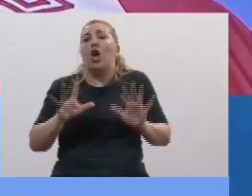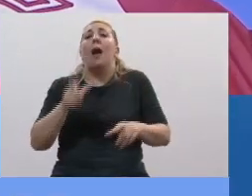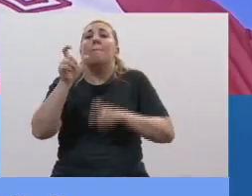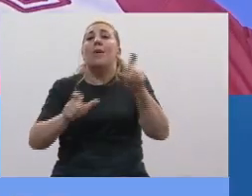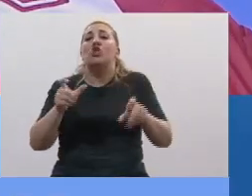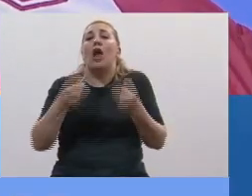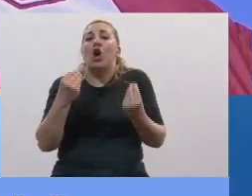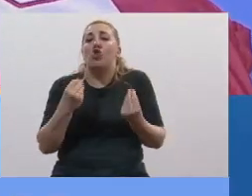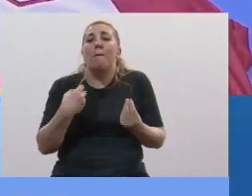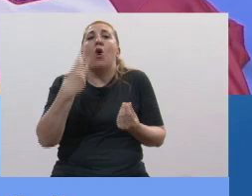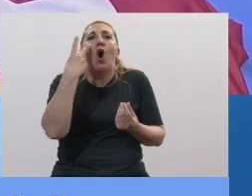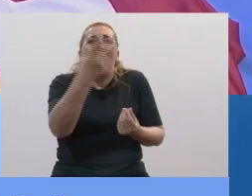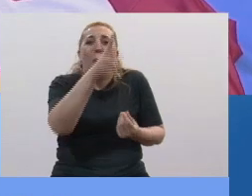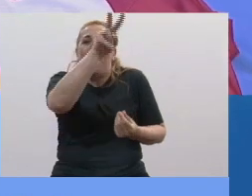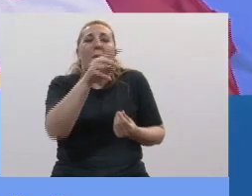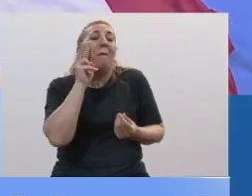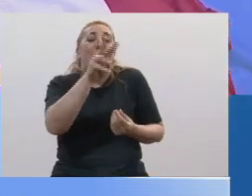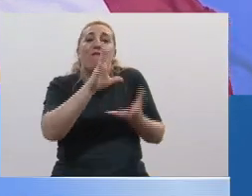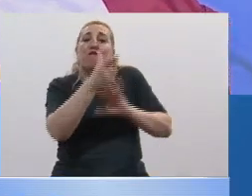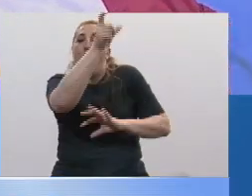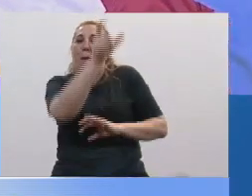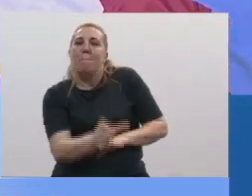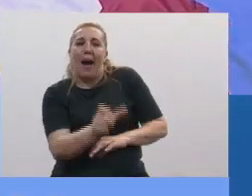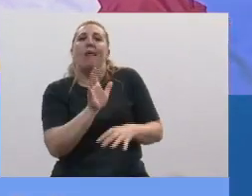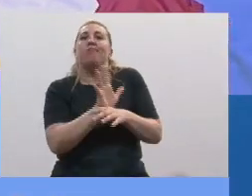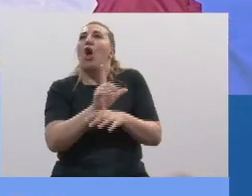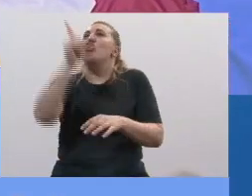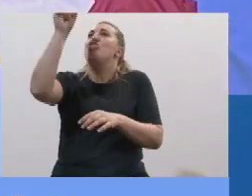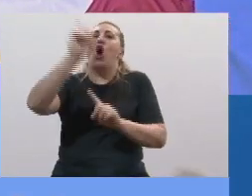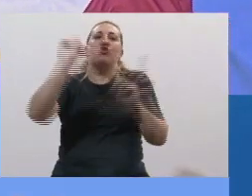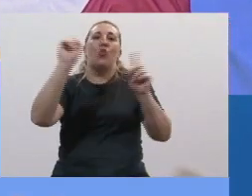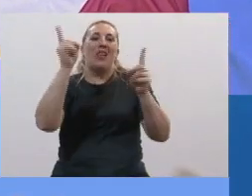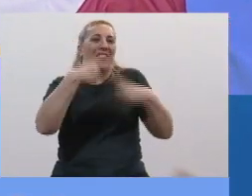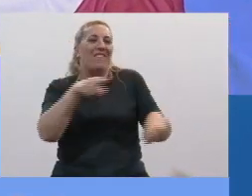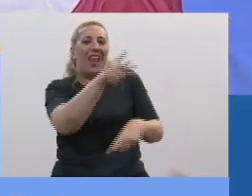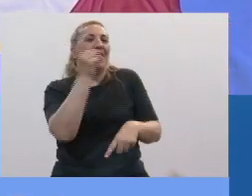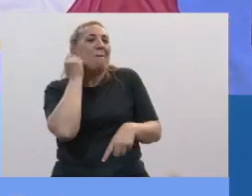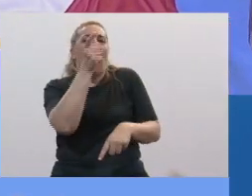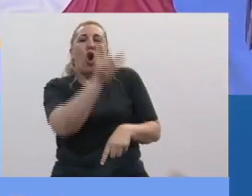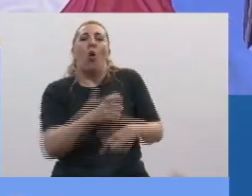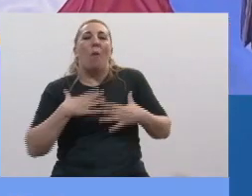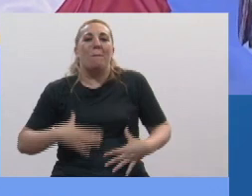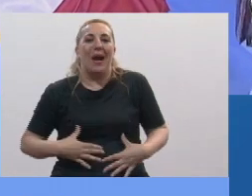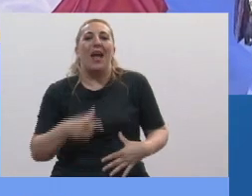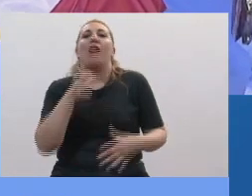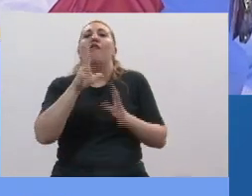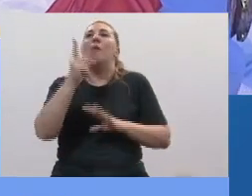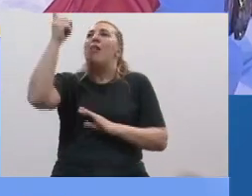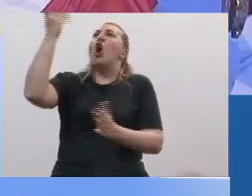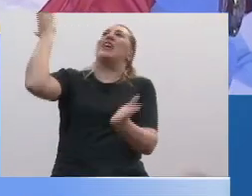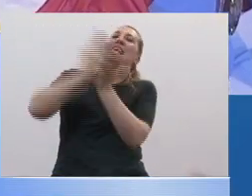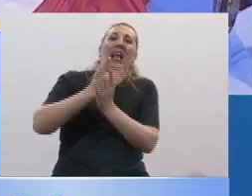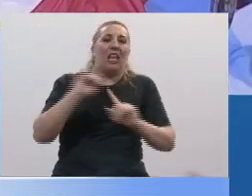se reconoce en él por eso mismo. No es un Dios que desde lo alto del cielo muestra su pureza y nos